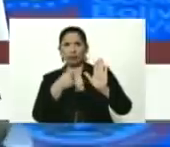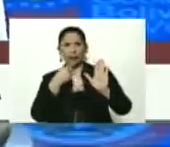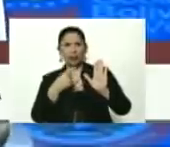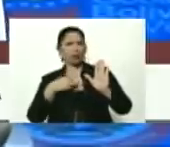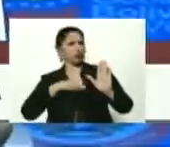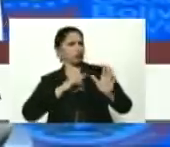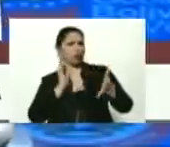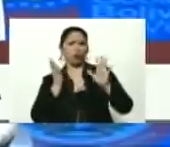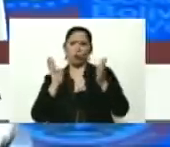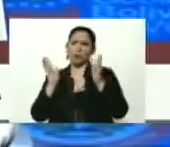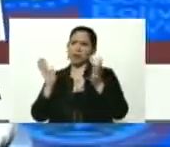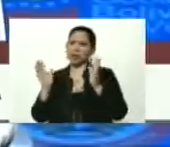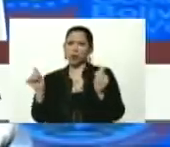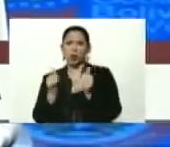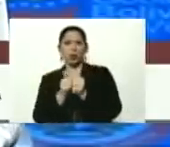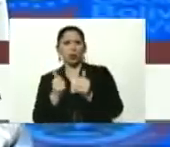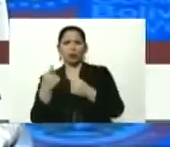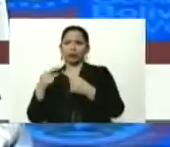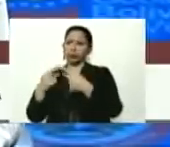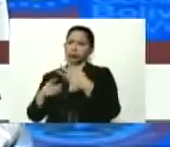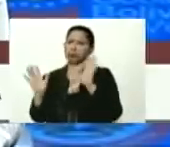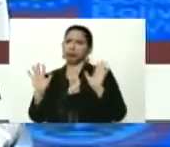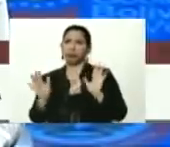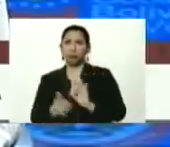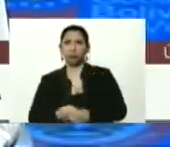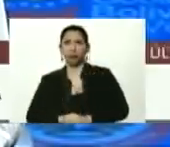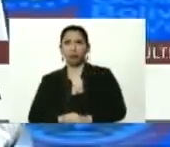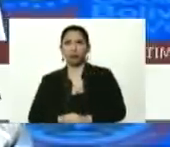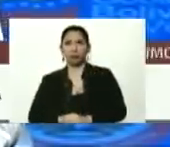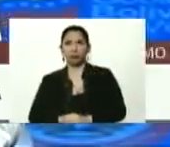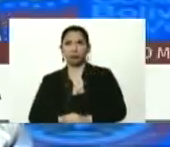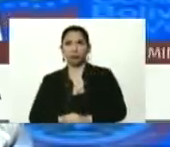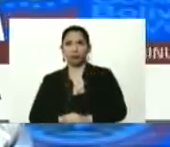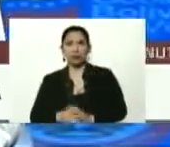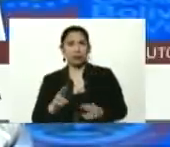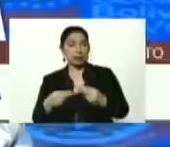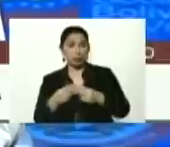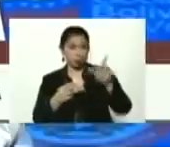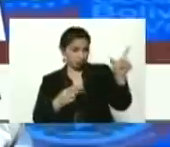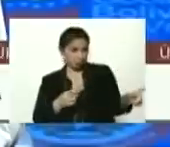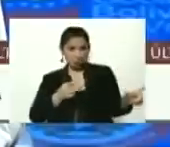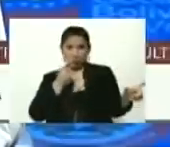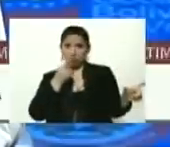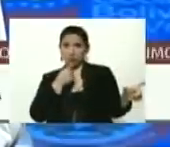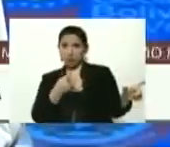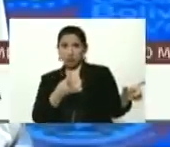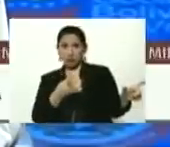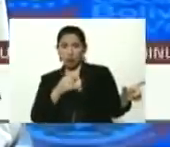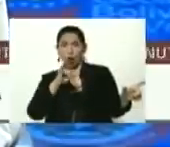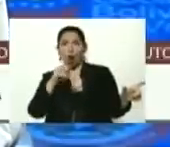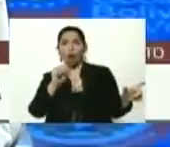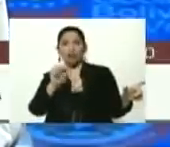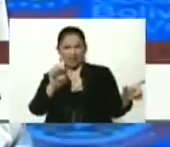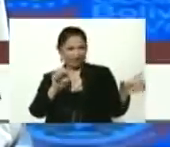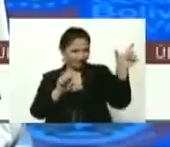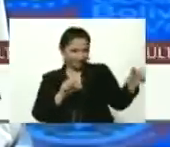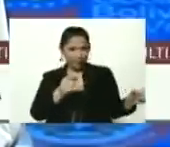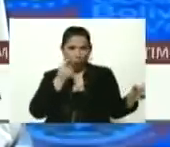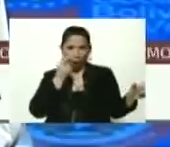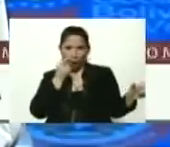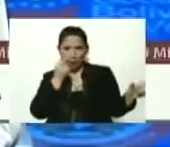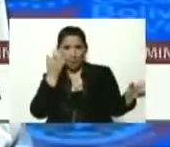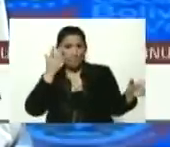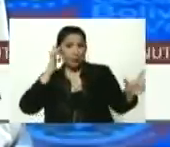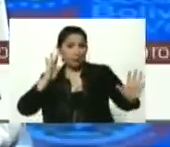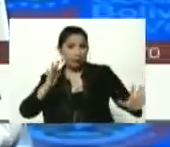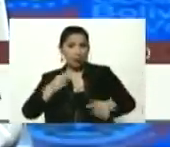en conversaciones con la OFAC. Él en ningún momento, José Ignacio Hernández, ha